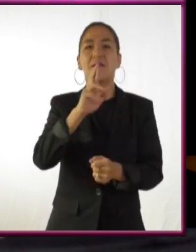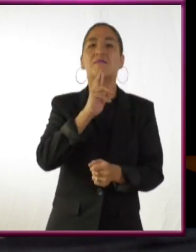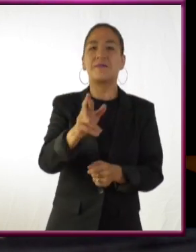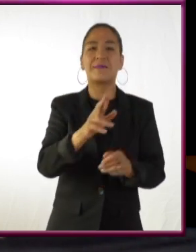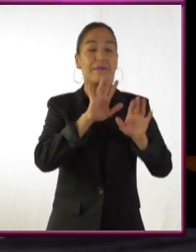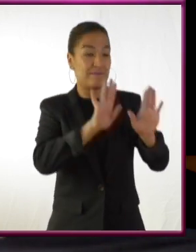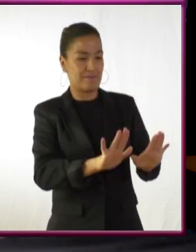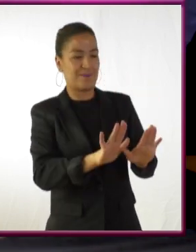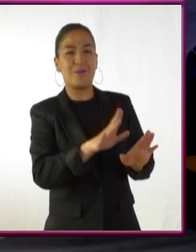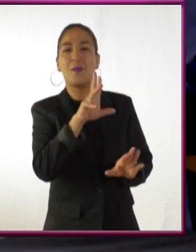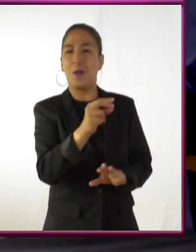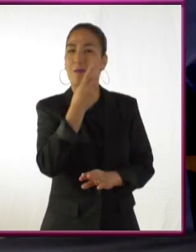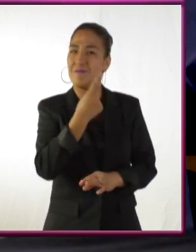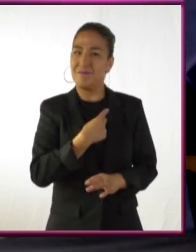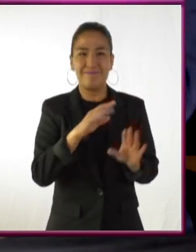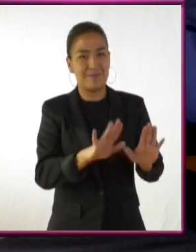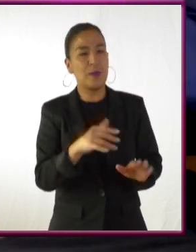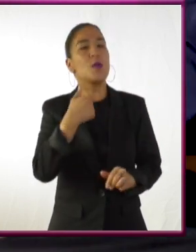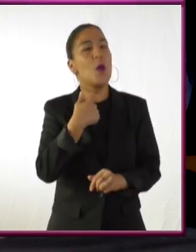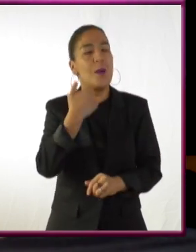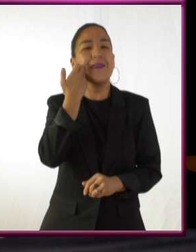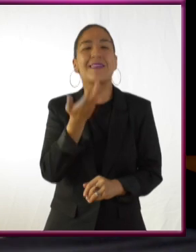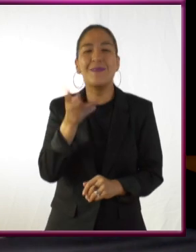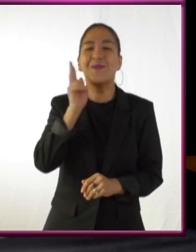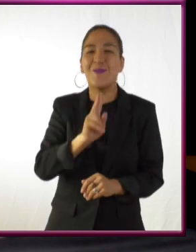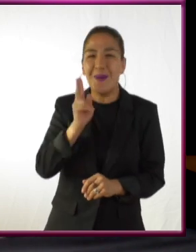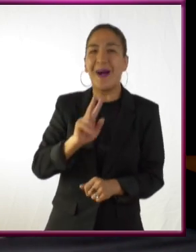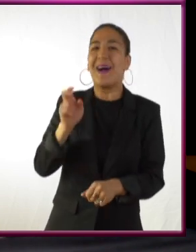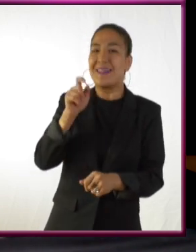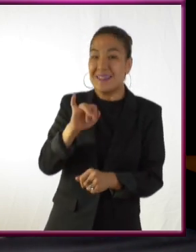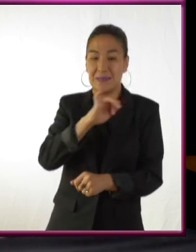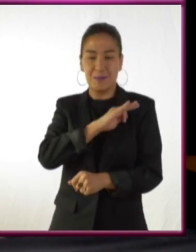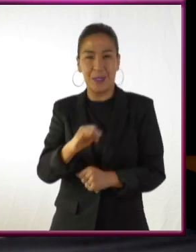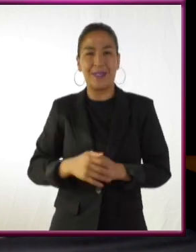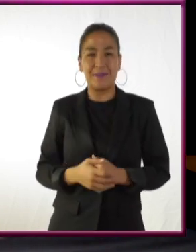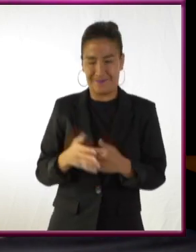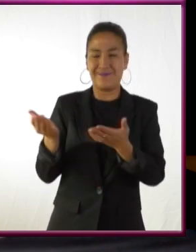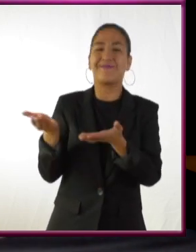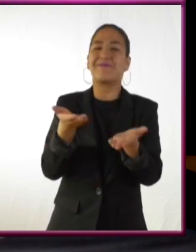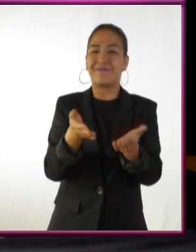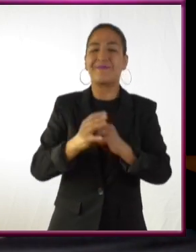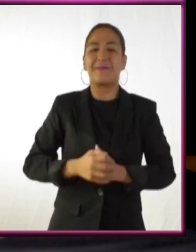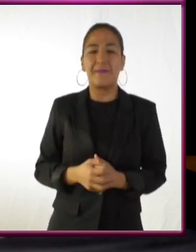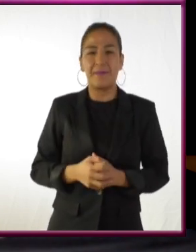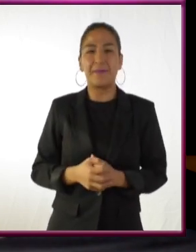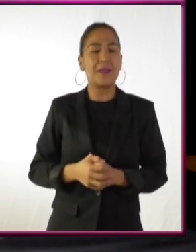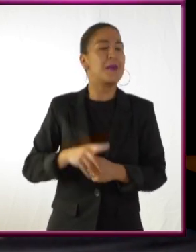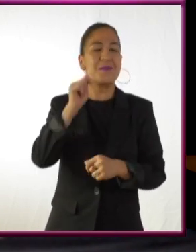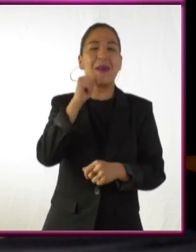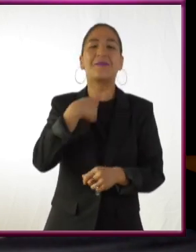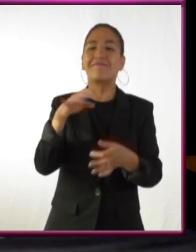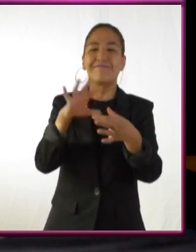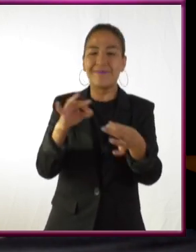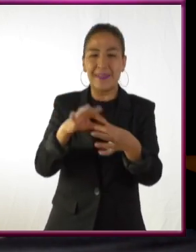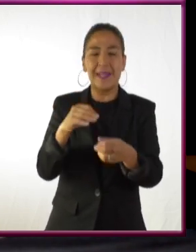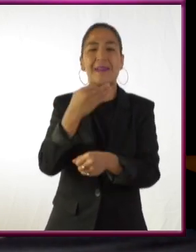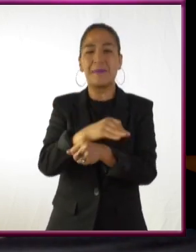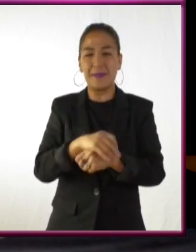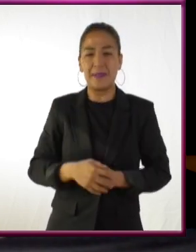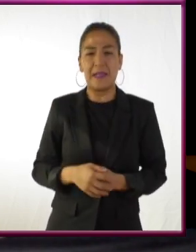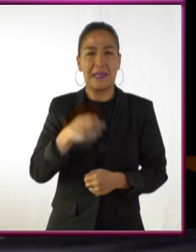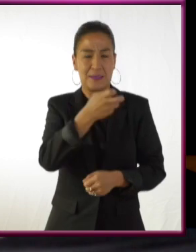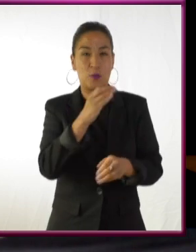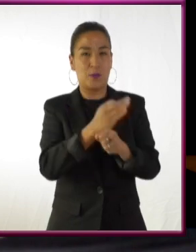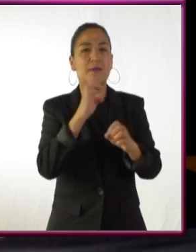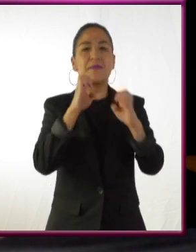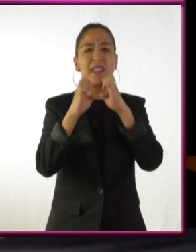resultado fue... A ver, no me digas. Yo quiero intentarlo un poco más, Dilmara. Bueno, tú sigue. Y mientras, vamos a esta